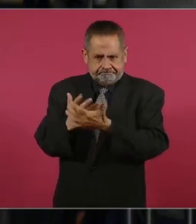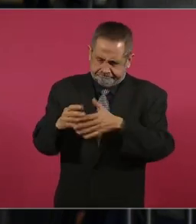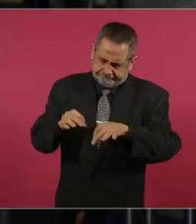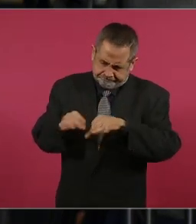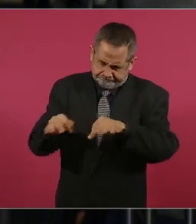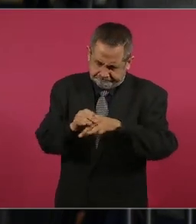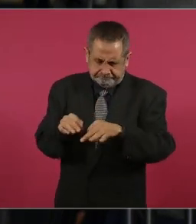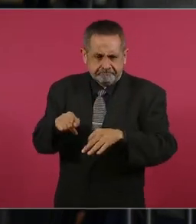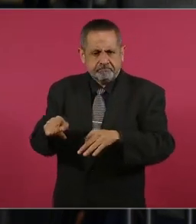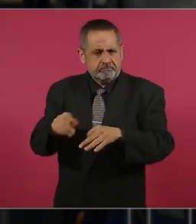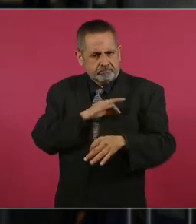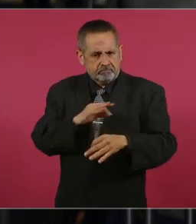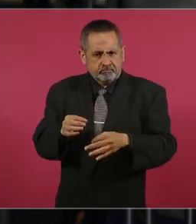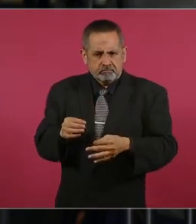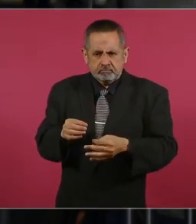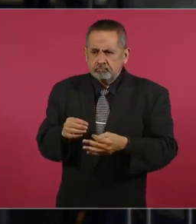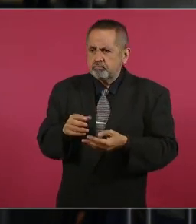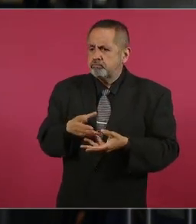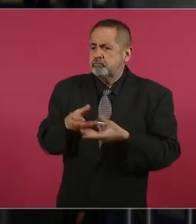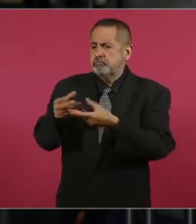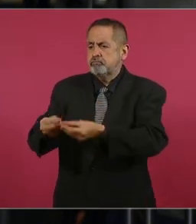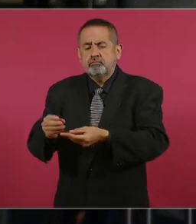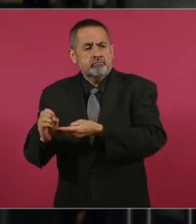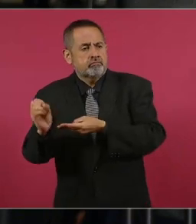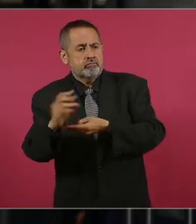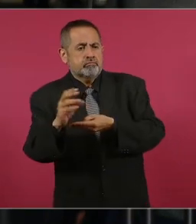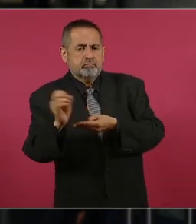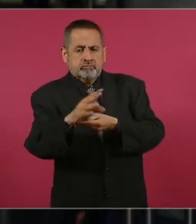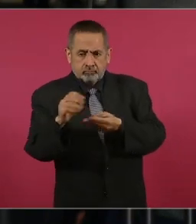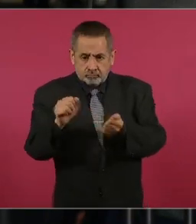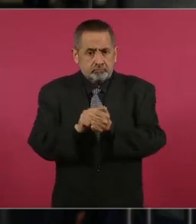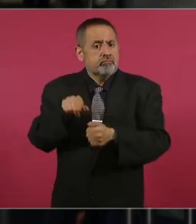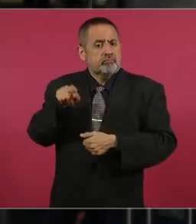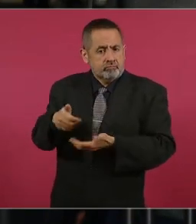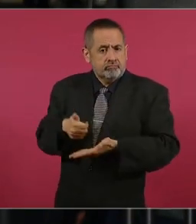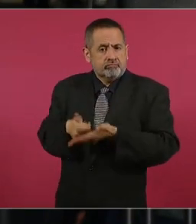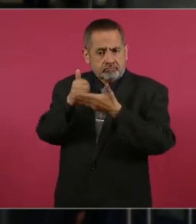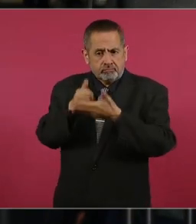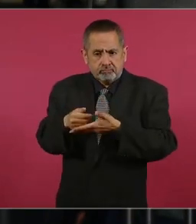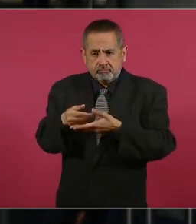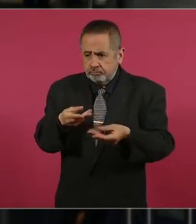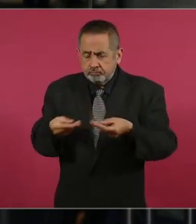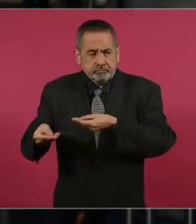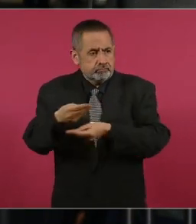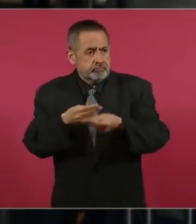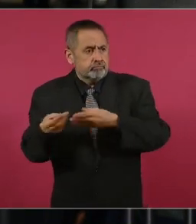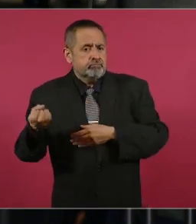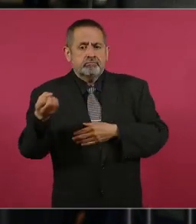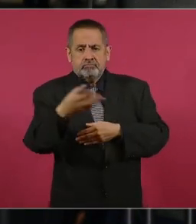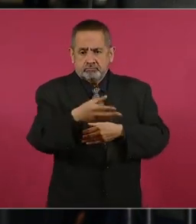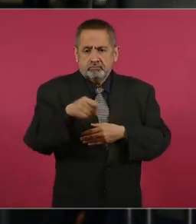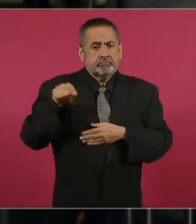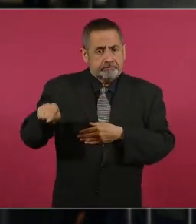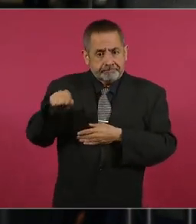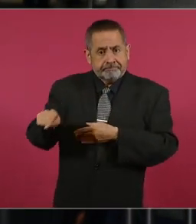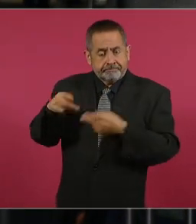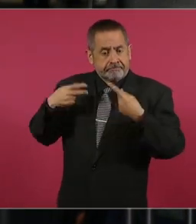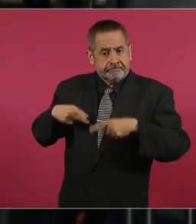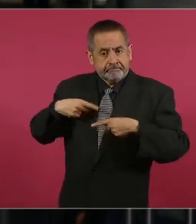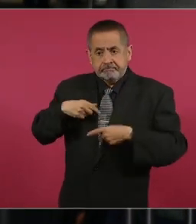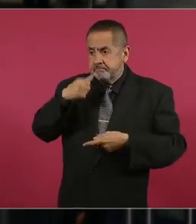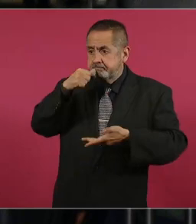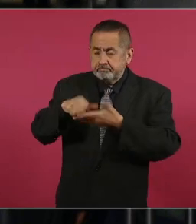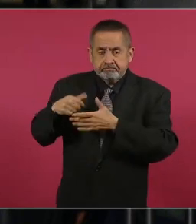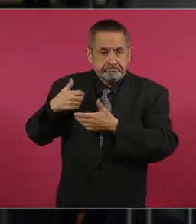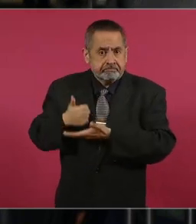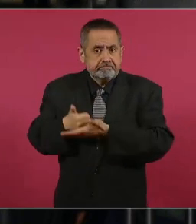a que puedan enviar su servicio a través de la plataforma y ser recogidos y entregados por los propios carteros.